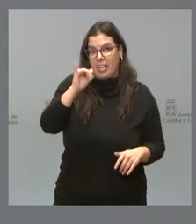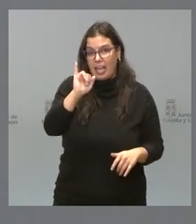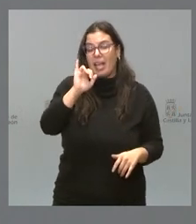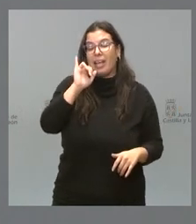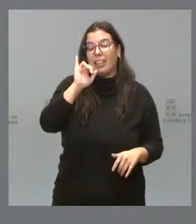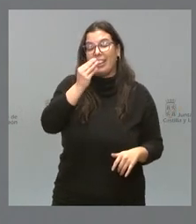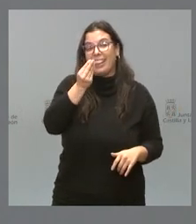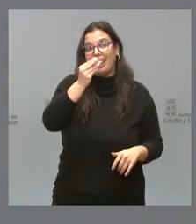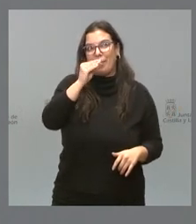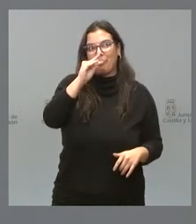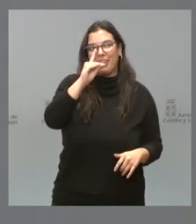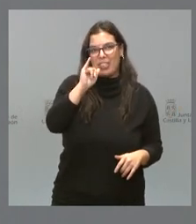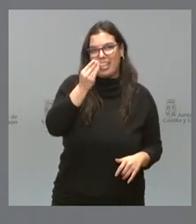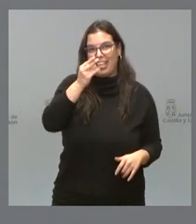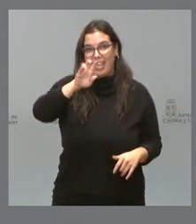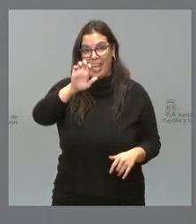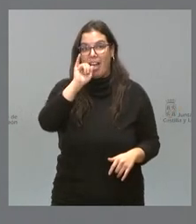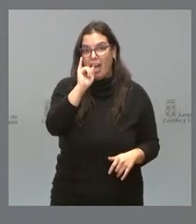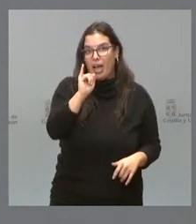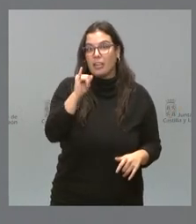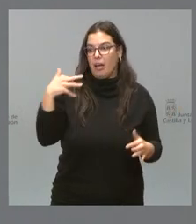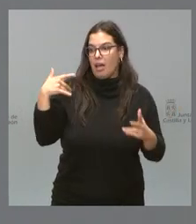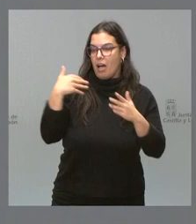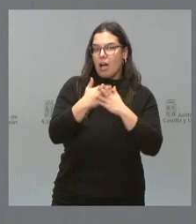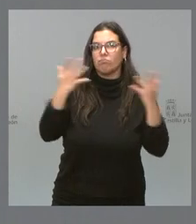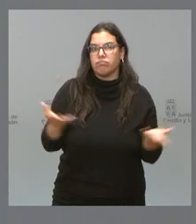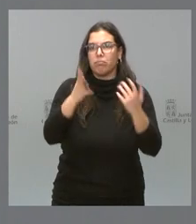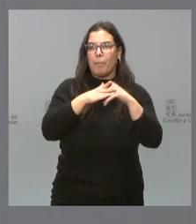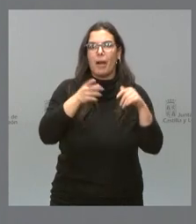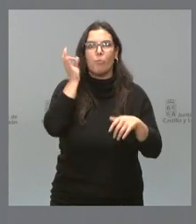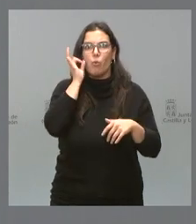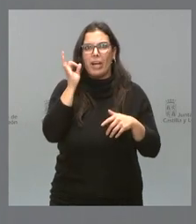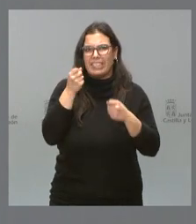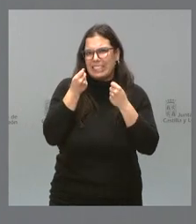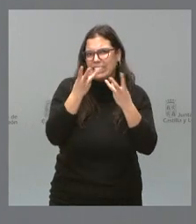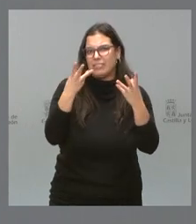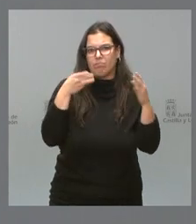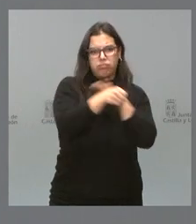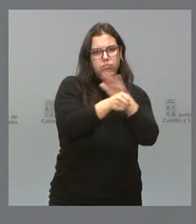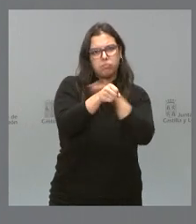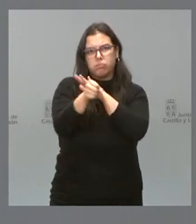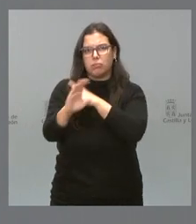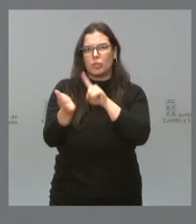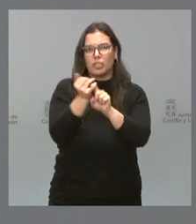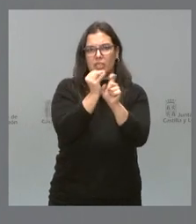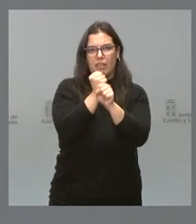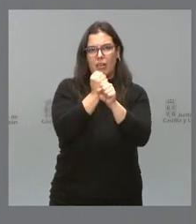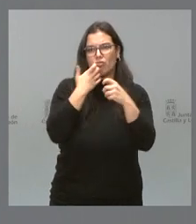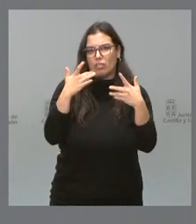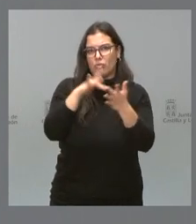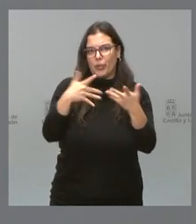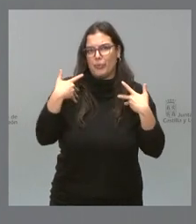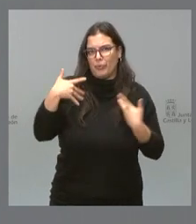muy relevante y que Durante los últimos años ha permitido la inserción laboral de miles de mujeres que han sido objeto de malos tratos y